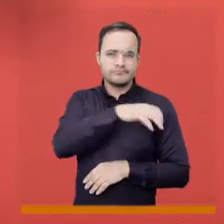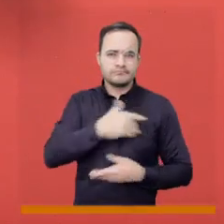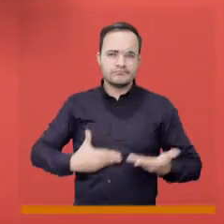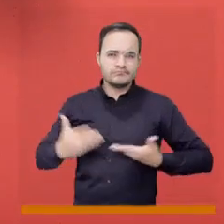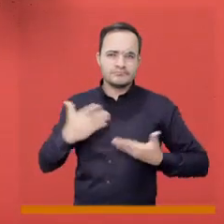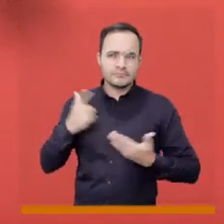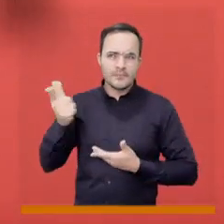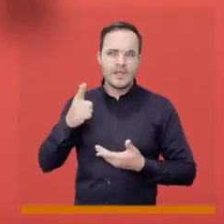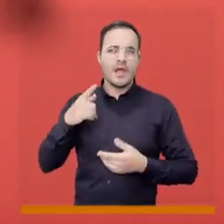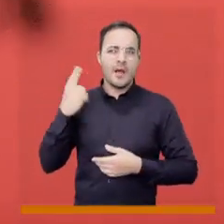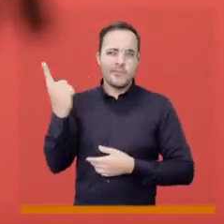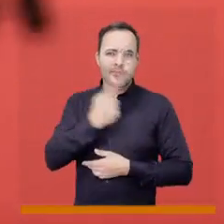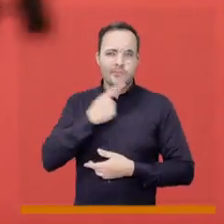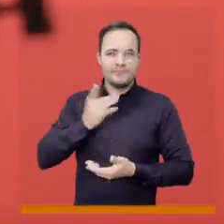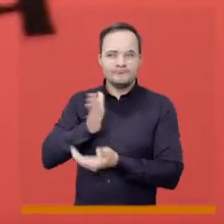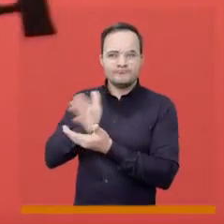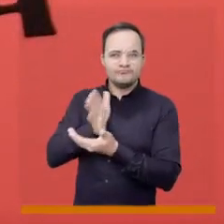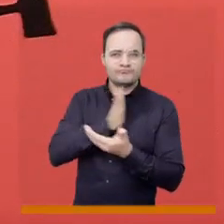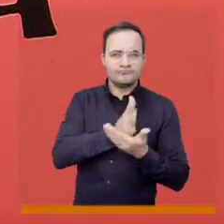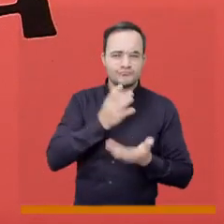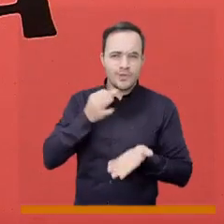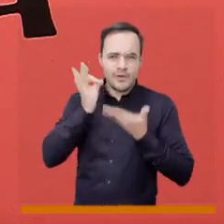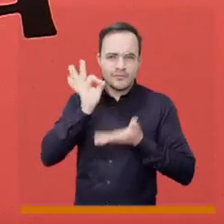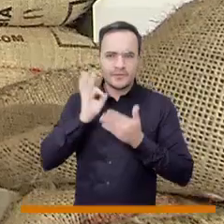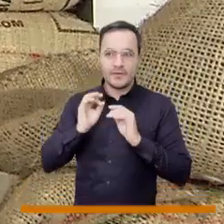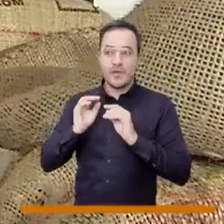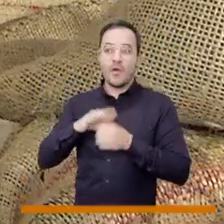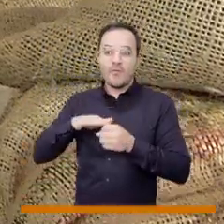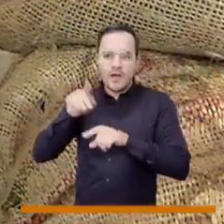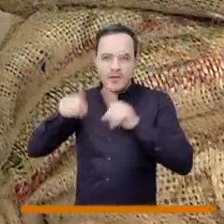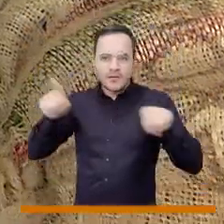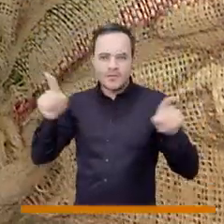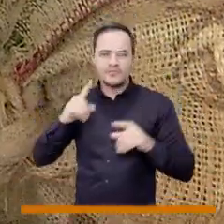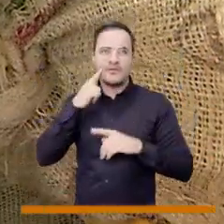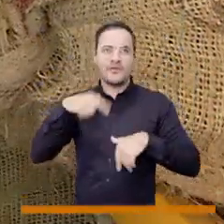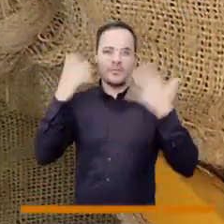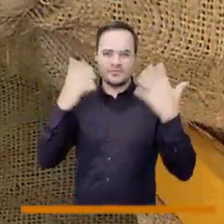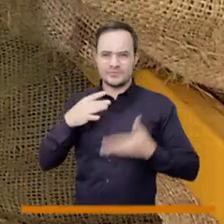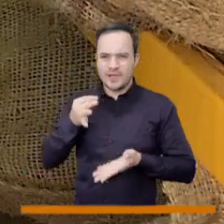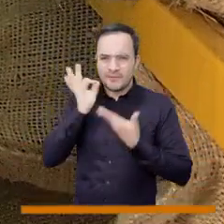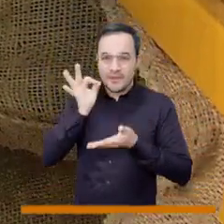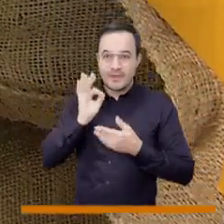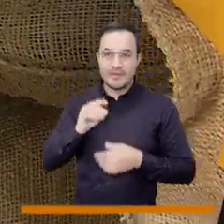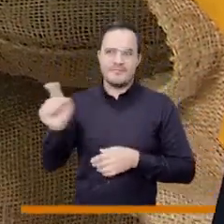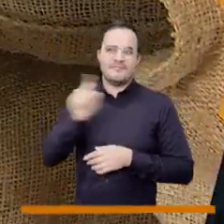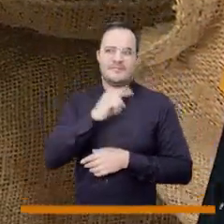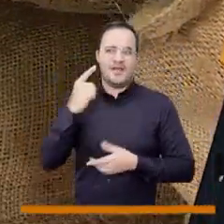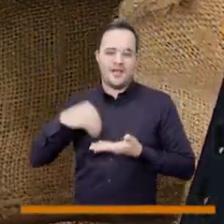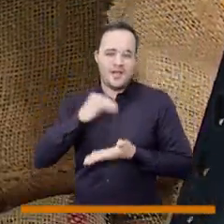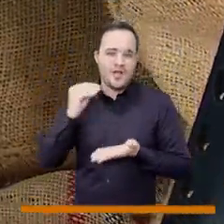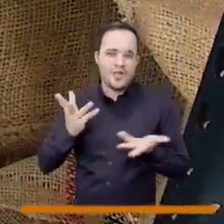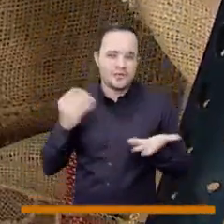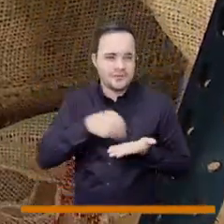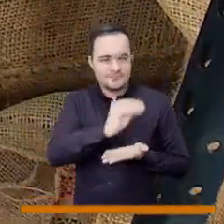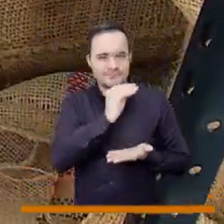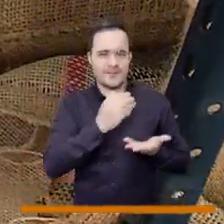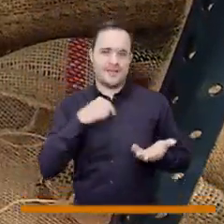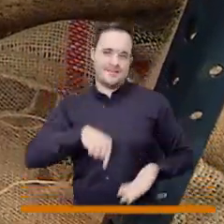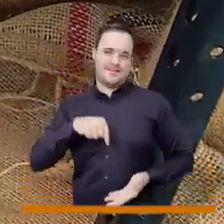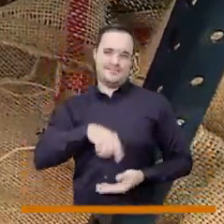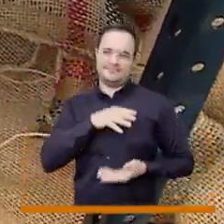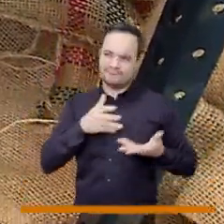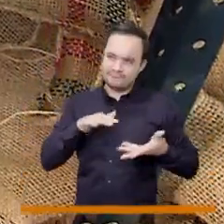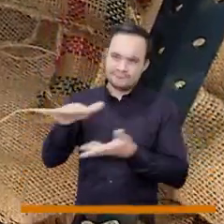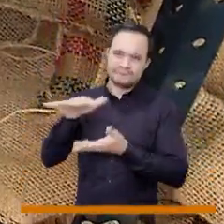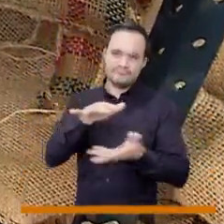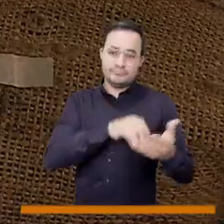comerciales, en los barrios donde mejor se toma café en la ciudad. Es un honor poder tostar esos cafés porque la ciudad es